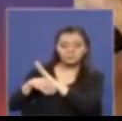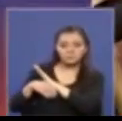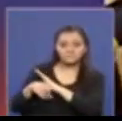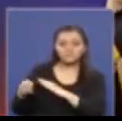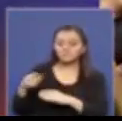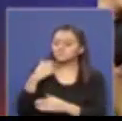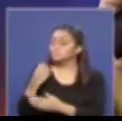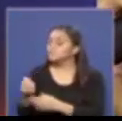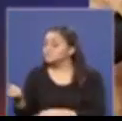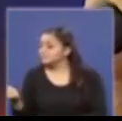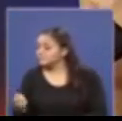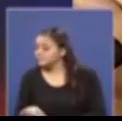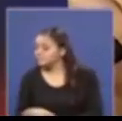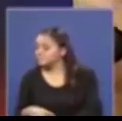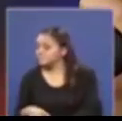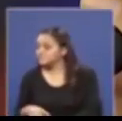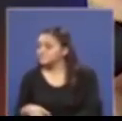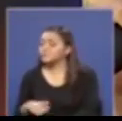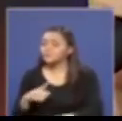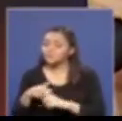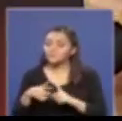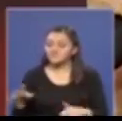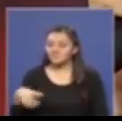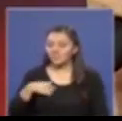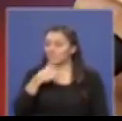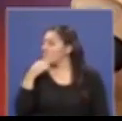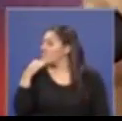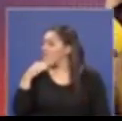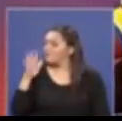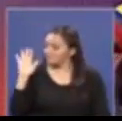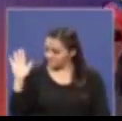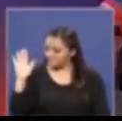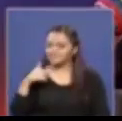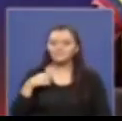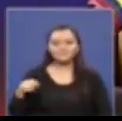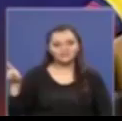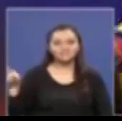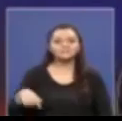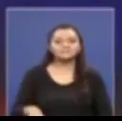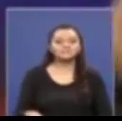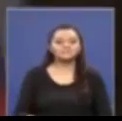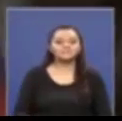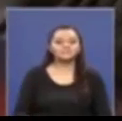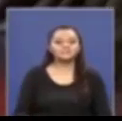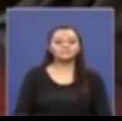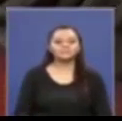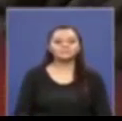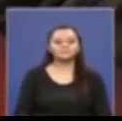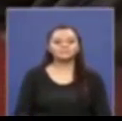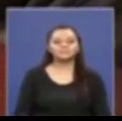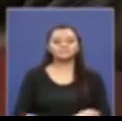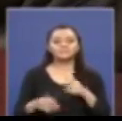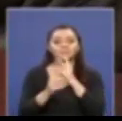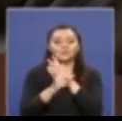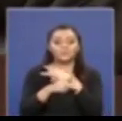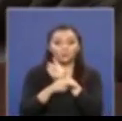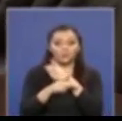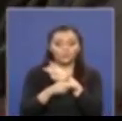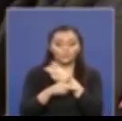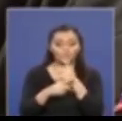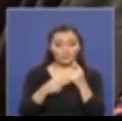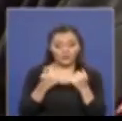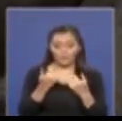más si usted que es economista? Ah, por estar distraído, le hice la pregunta, lo agarré en curva. Ese producto que valía